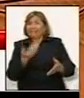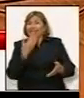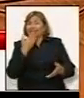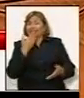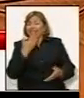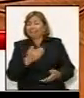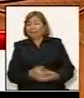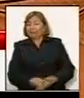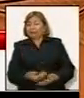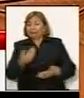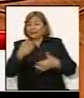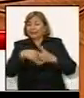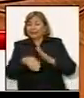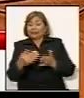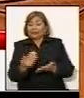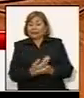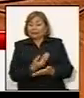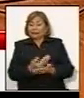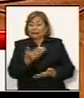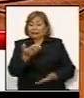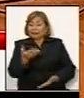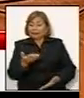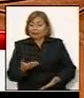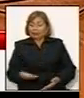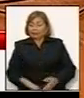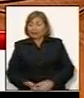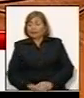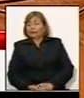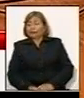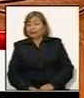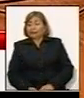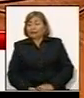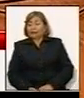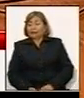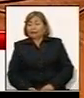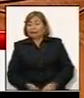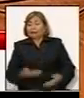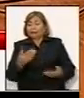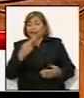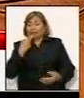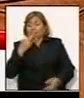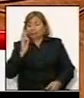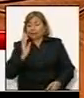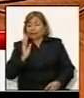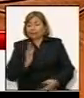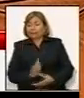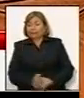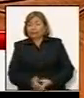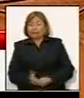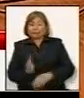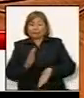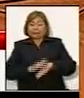una nueva invitada y vamos a escuchar lo que sucede va a pasar del juramento respectivo